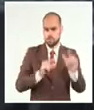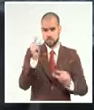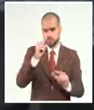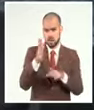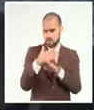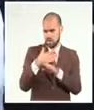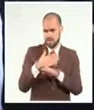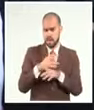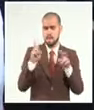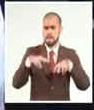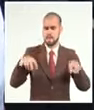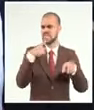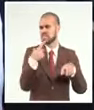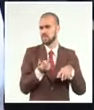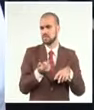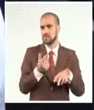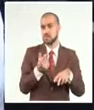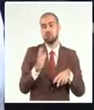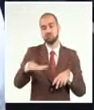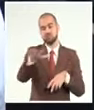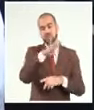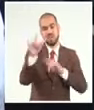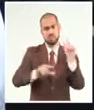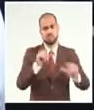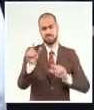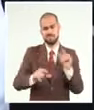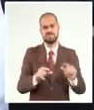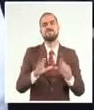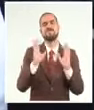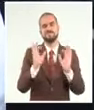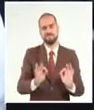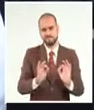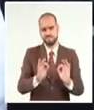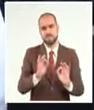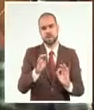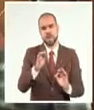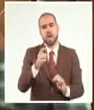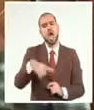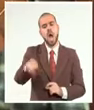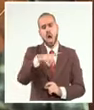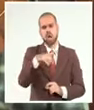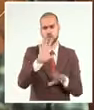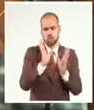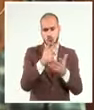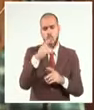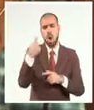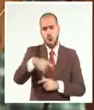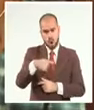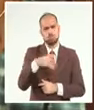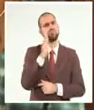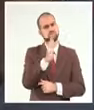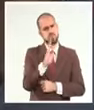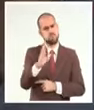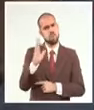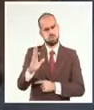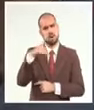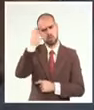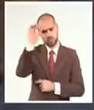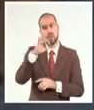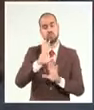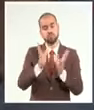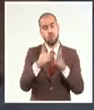que todas las actuaciones sucedieron con absoluto respeto, en línea con los